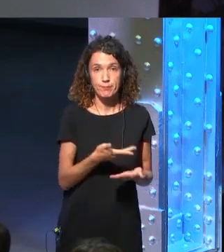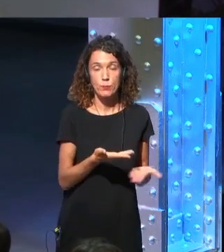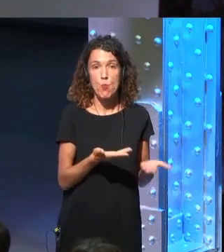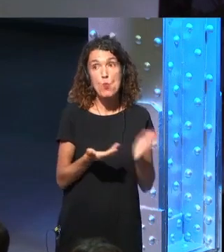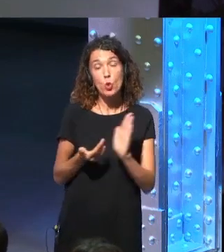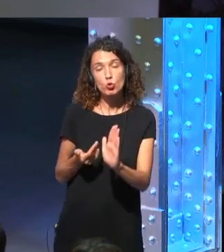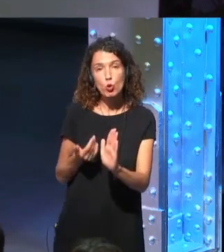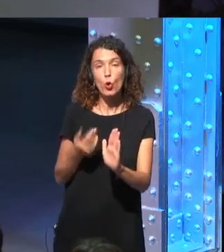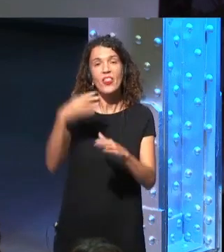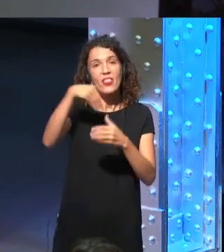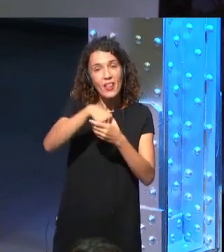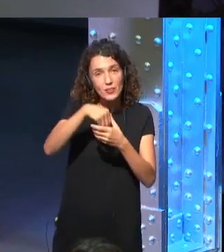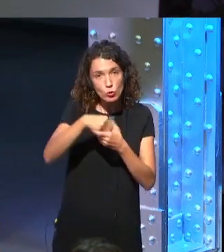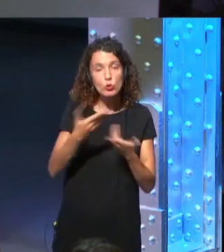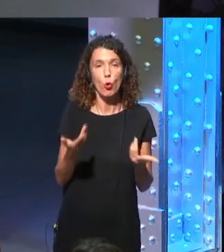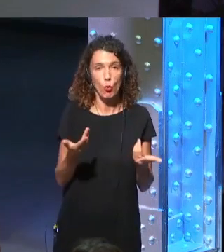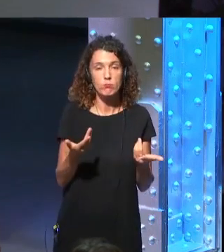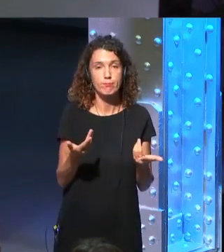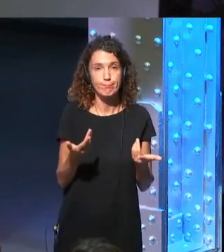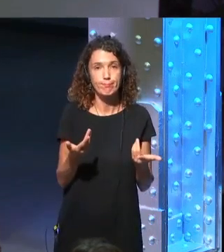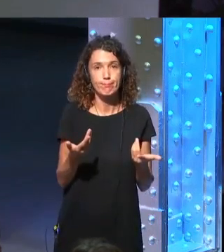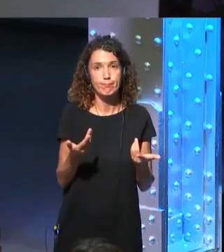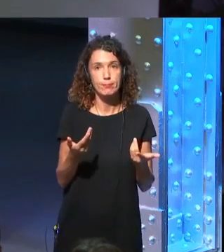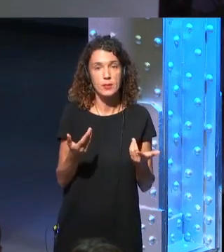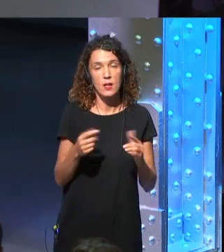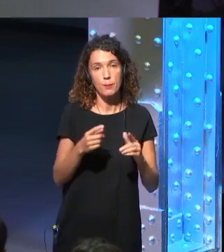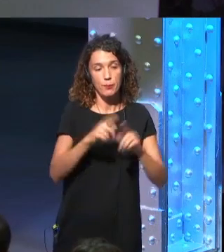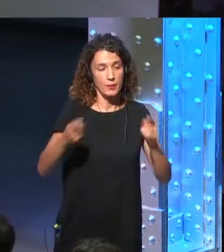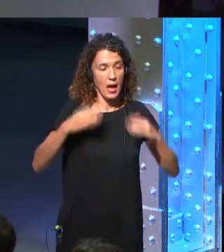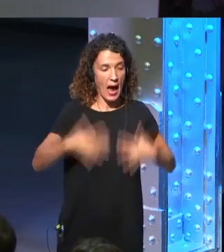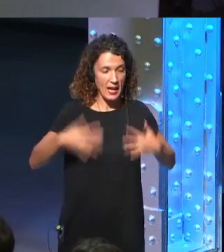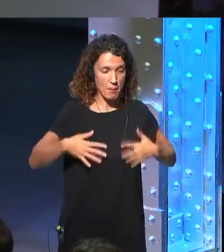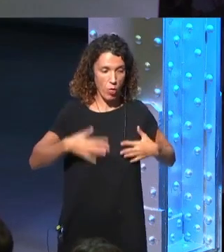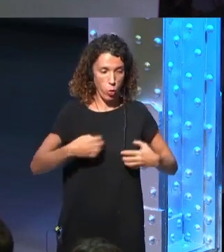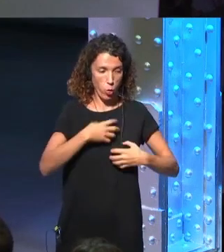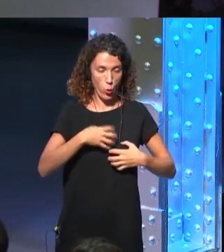la mostró en su propia armadura.